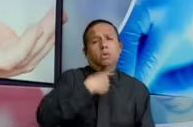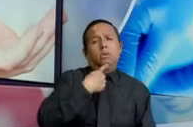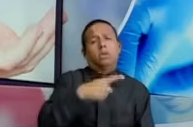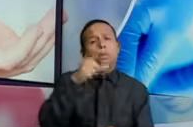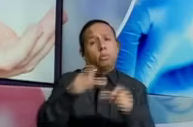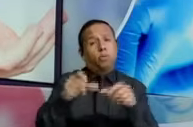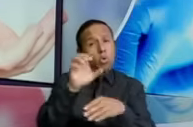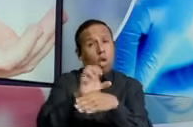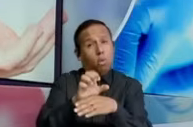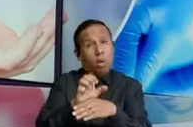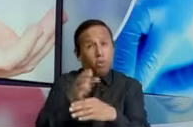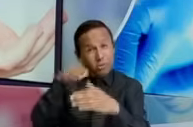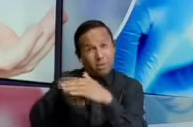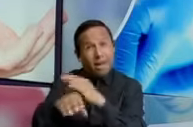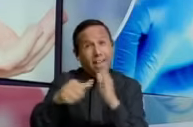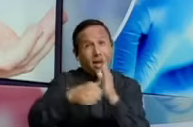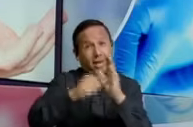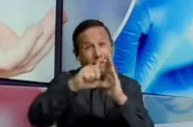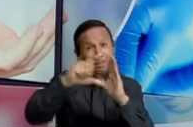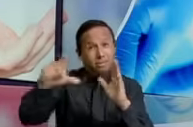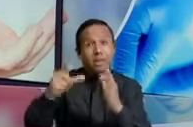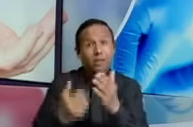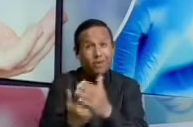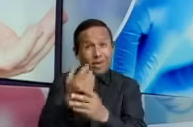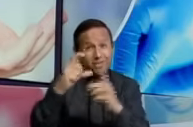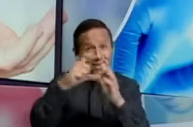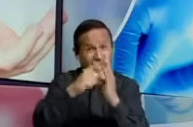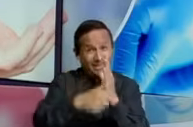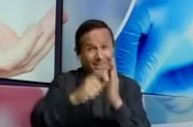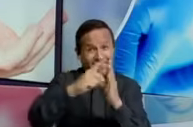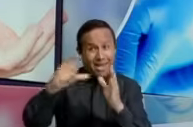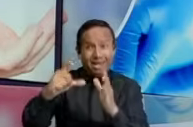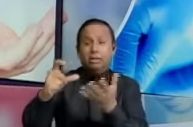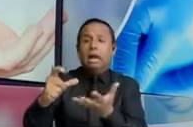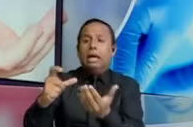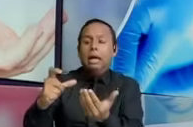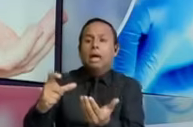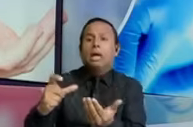cuando sacan su cédula o la renuevan en el registro